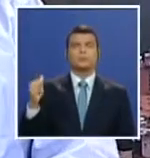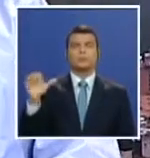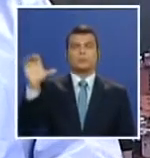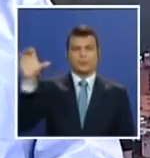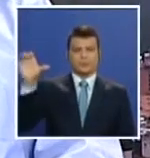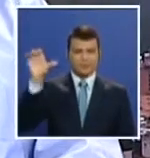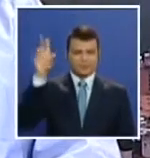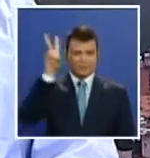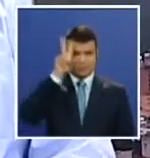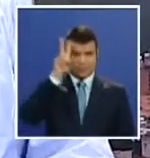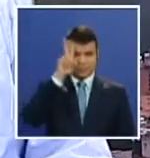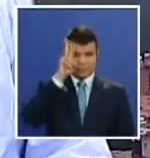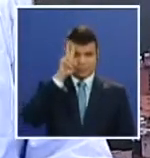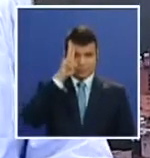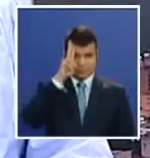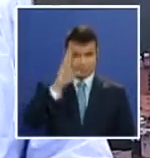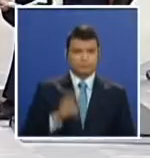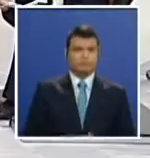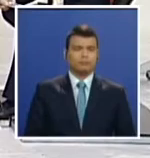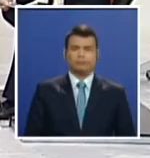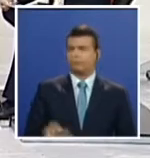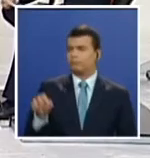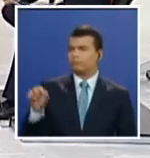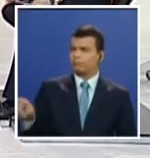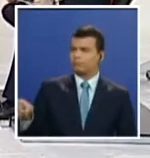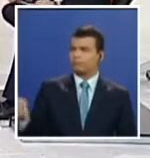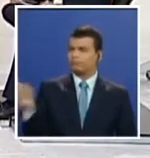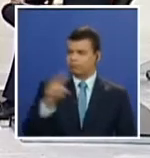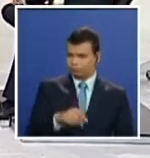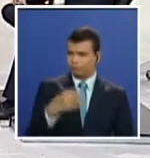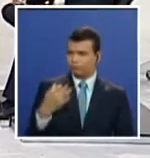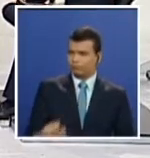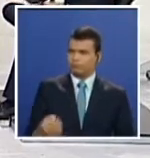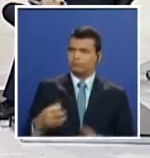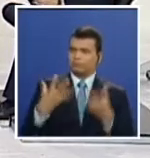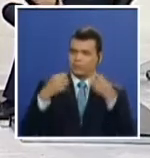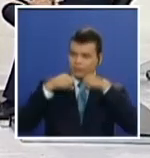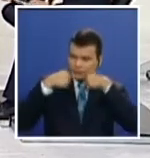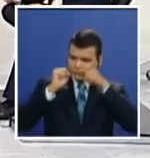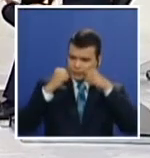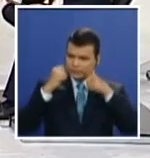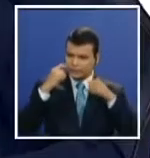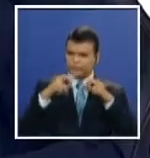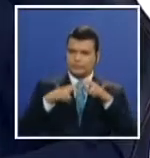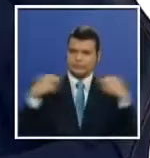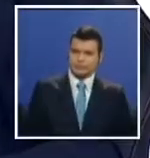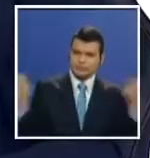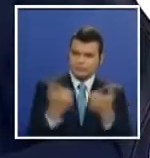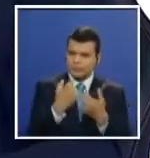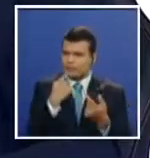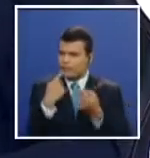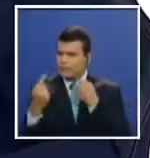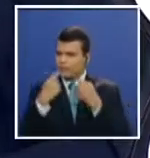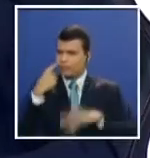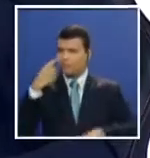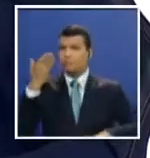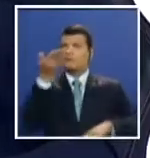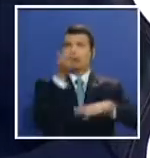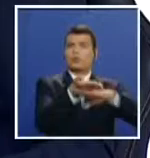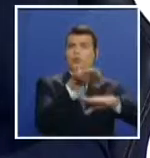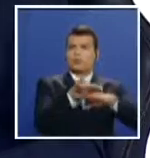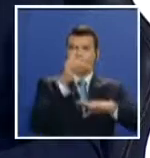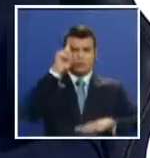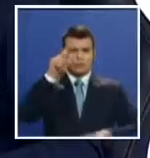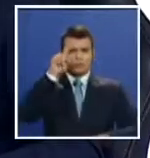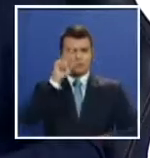perú don jairo los cañicultores los ingenios están reuniendo para plantear digamos propuestas al gobierno nacional